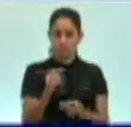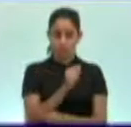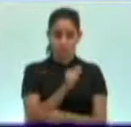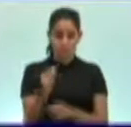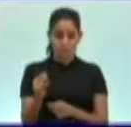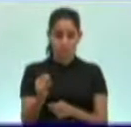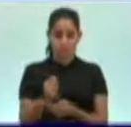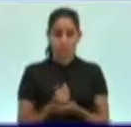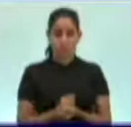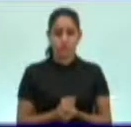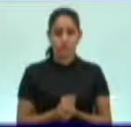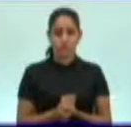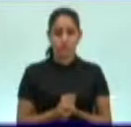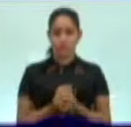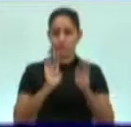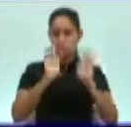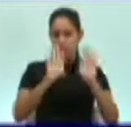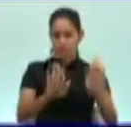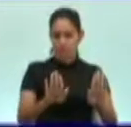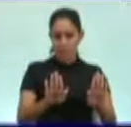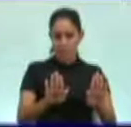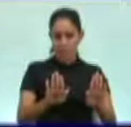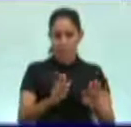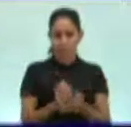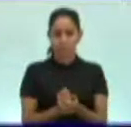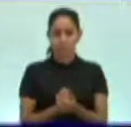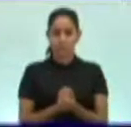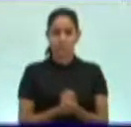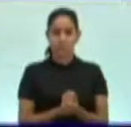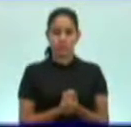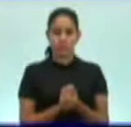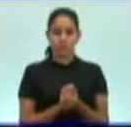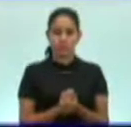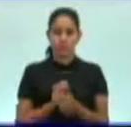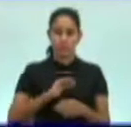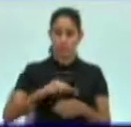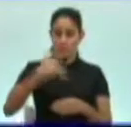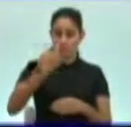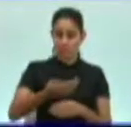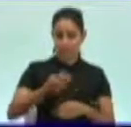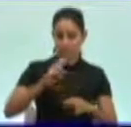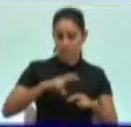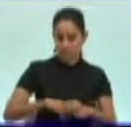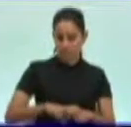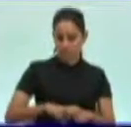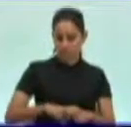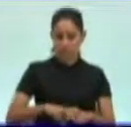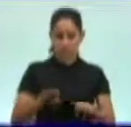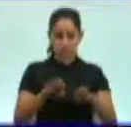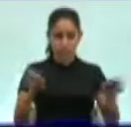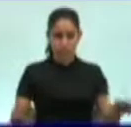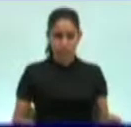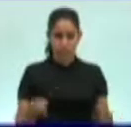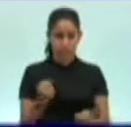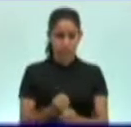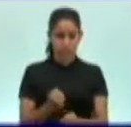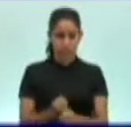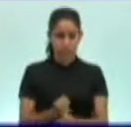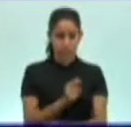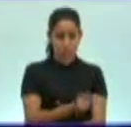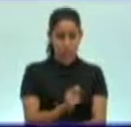enseñanza, en la pared hacia la que están orientados los pupitres o mesas de trabajo de